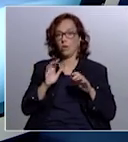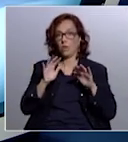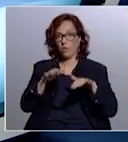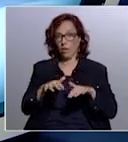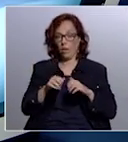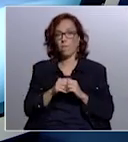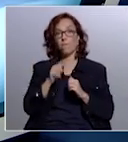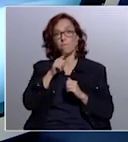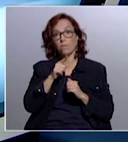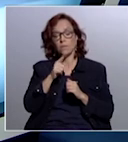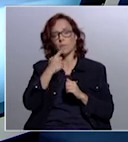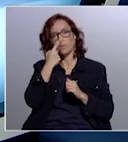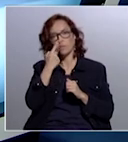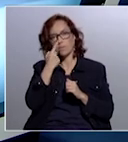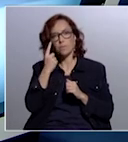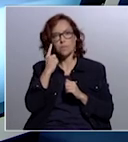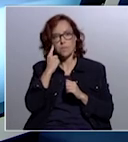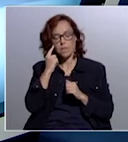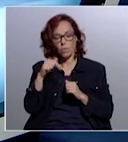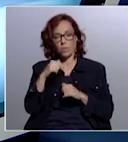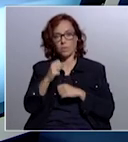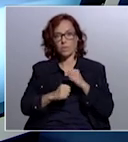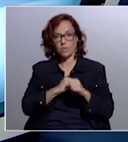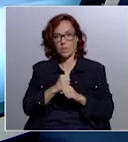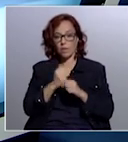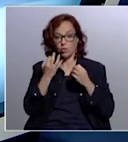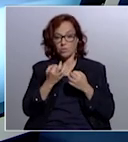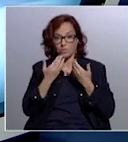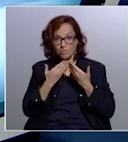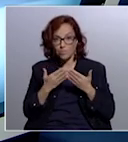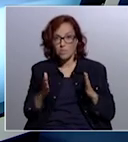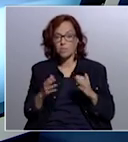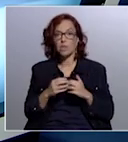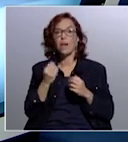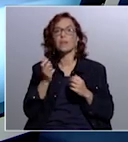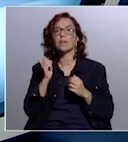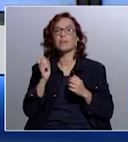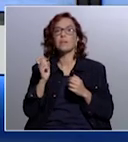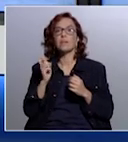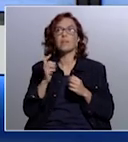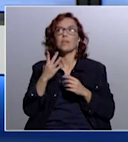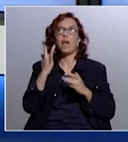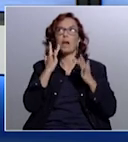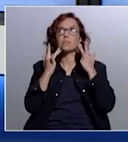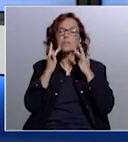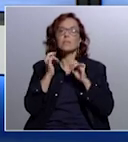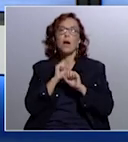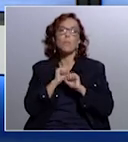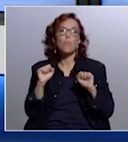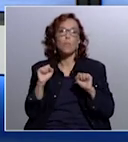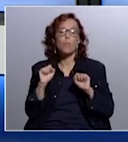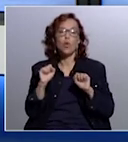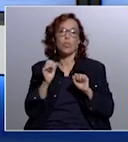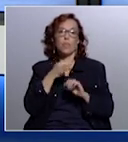hay alguna puerta interesante pensando otra vez en este 2019 que está recién descontando que artistas populares en ese ciclo se pueden anunciar